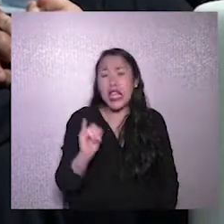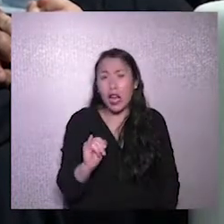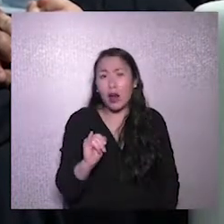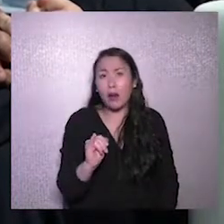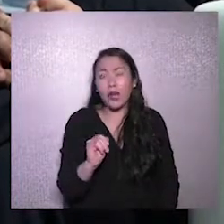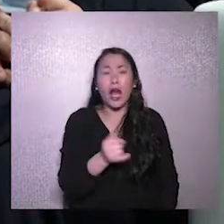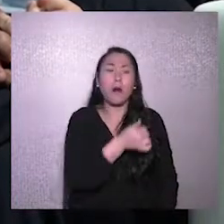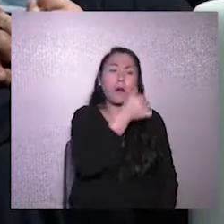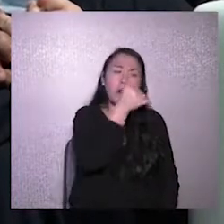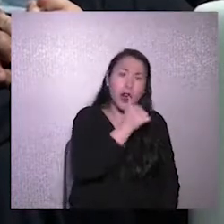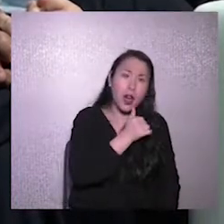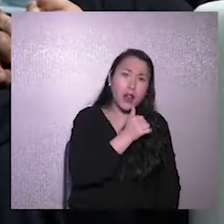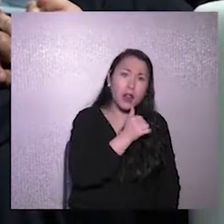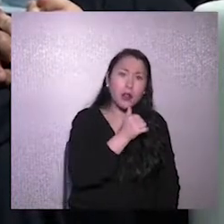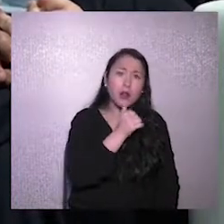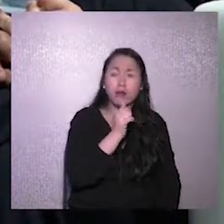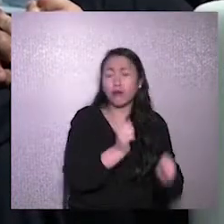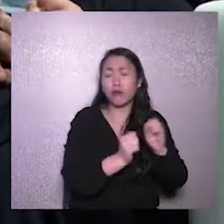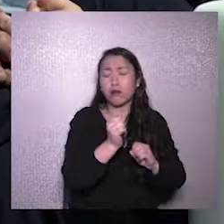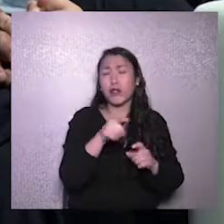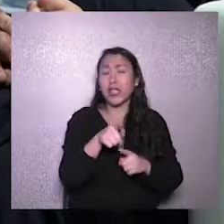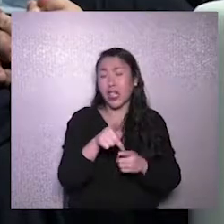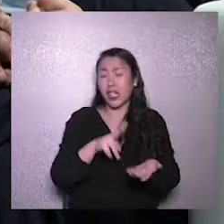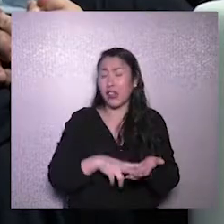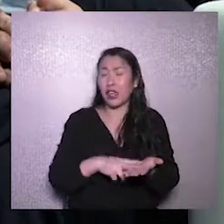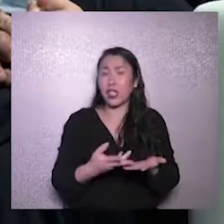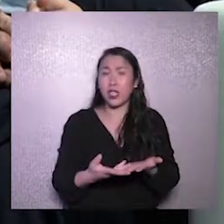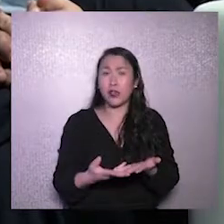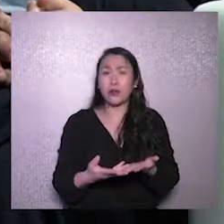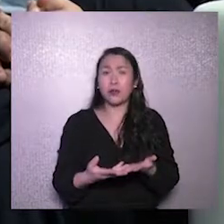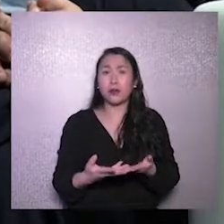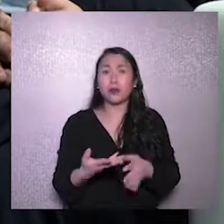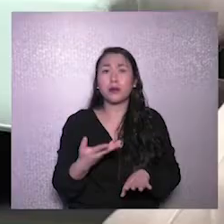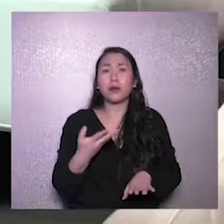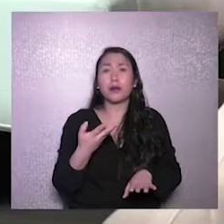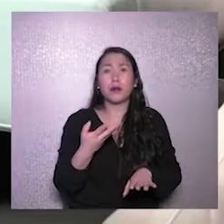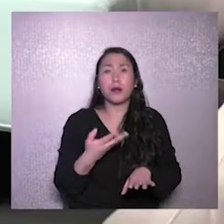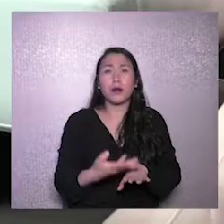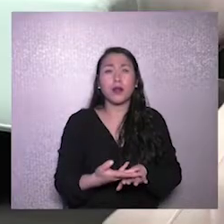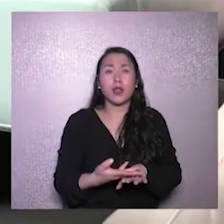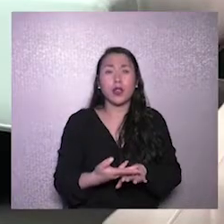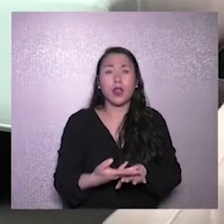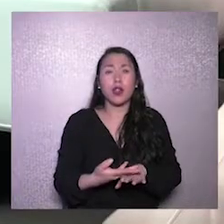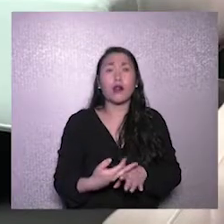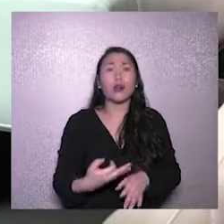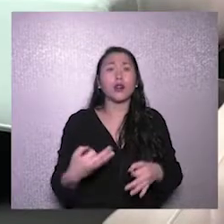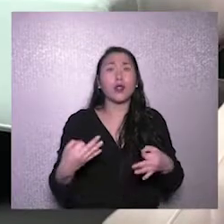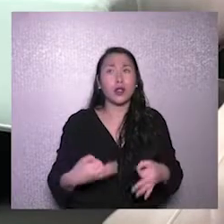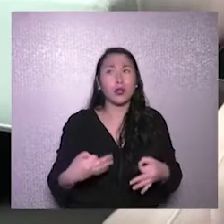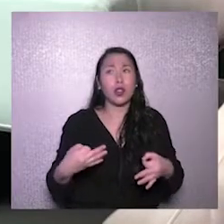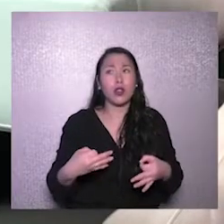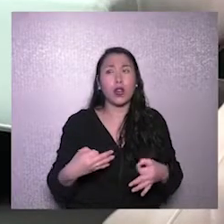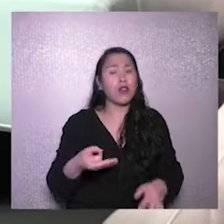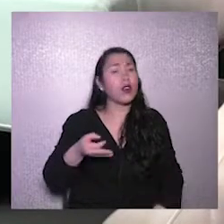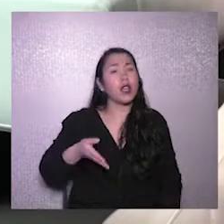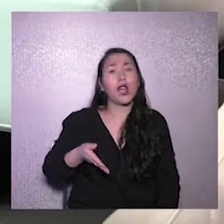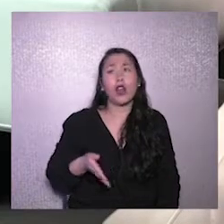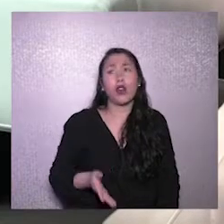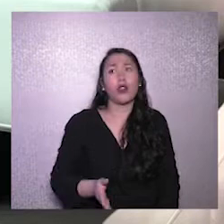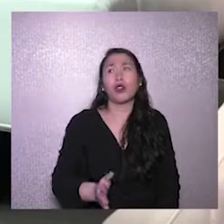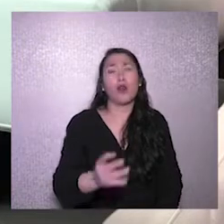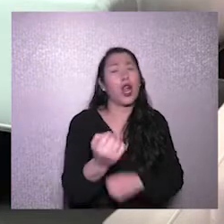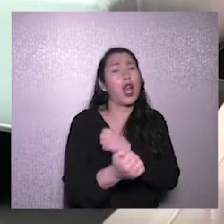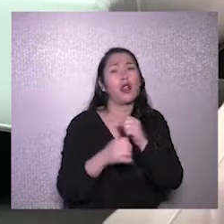prestadores privados. Son un hecho, yo ya decía, y hay que darlo por sentados que van a seguir existiendo durante muchos